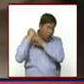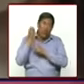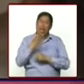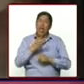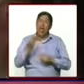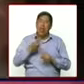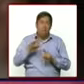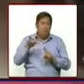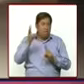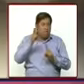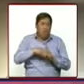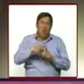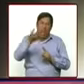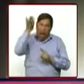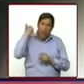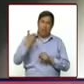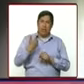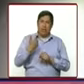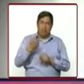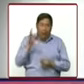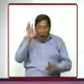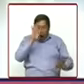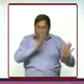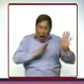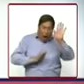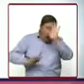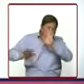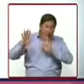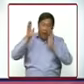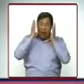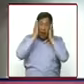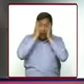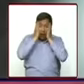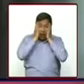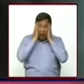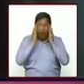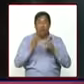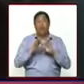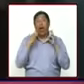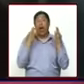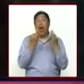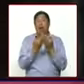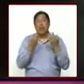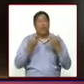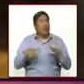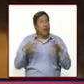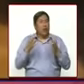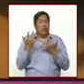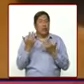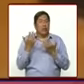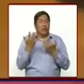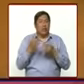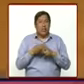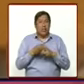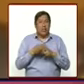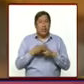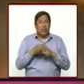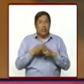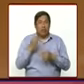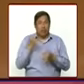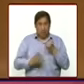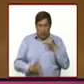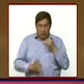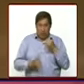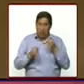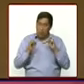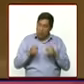llamado mucho la preocupación por parte de las autoridades y de la familia, quienes ya se espera de que en las próximas horas finalmente se